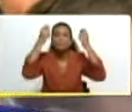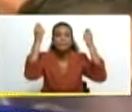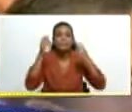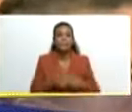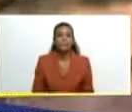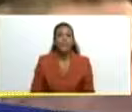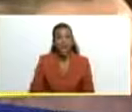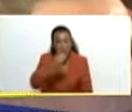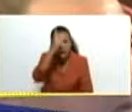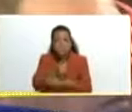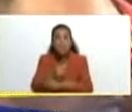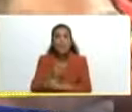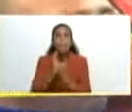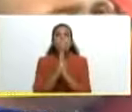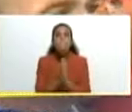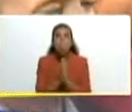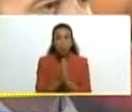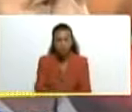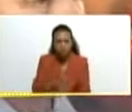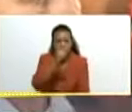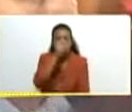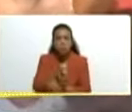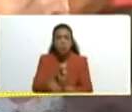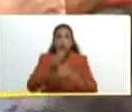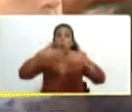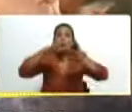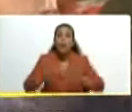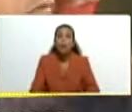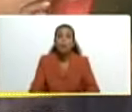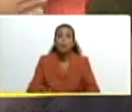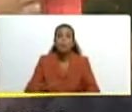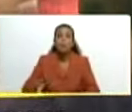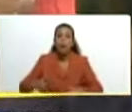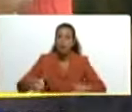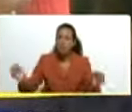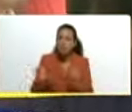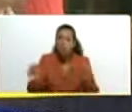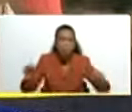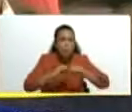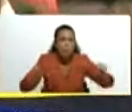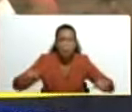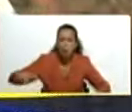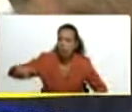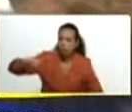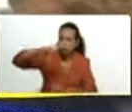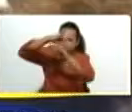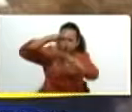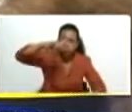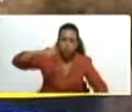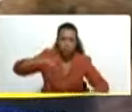y exigimos un cese al fuego, un cese a los bombardeos